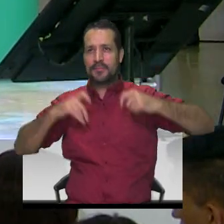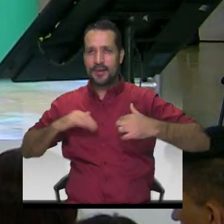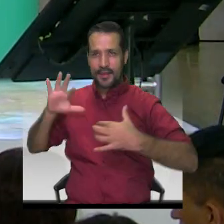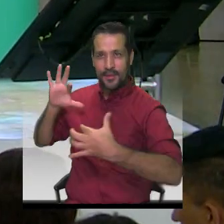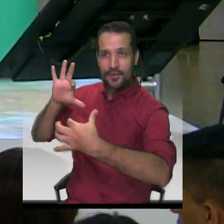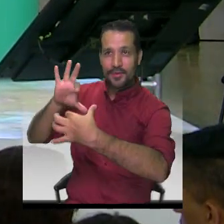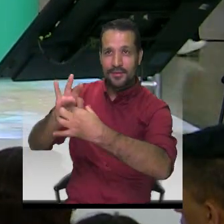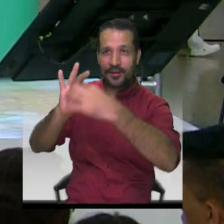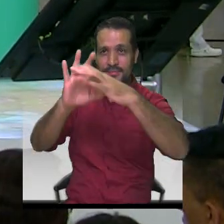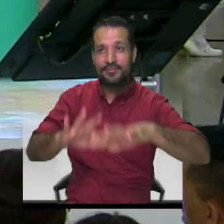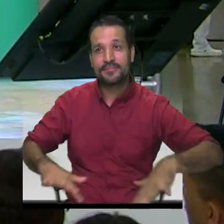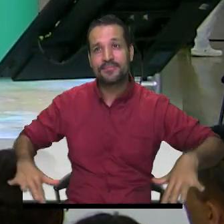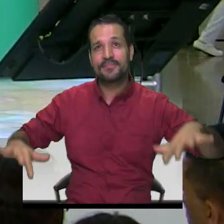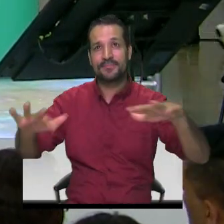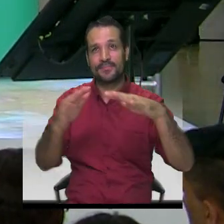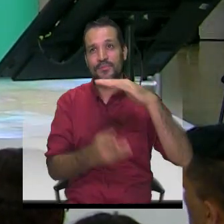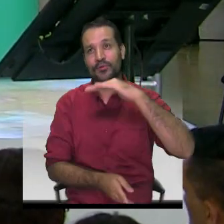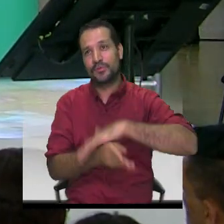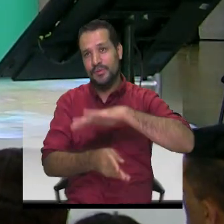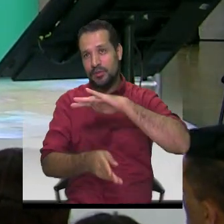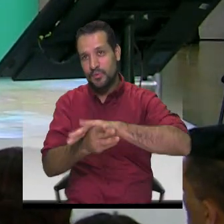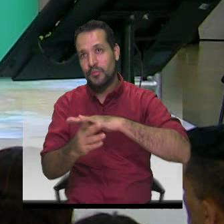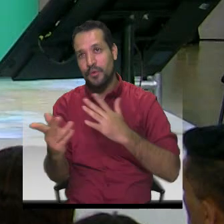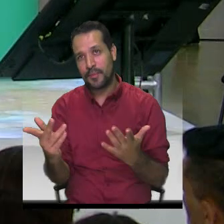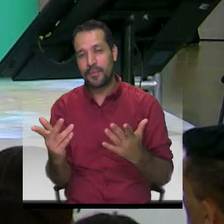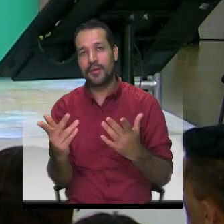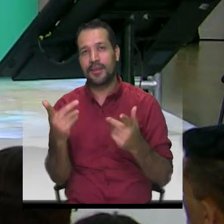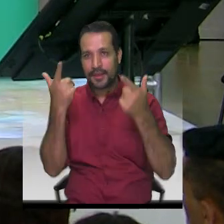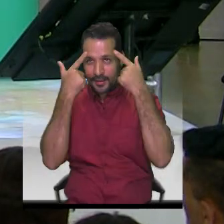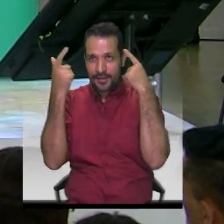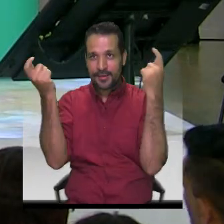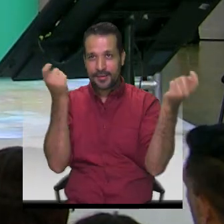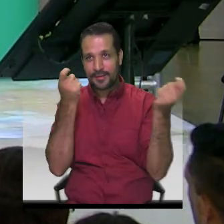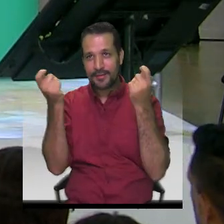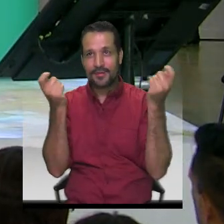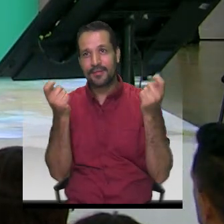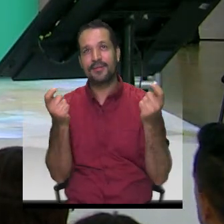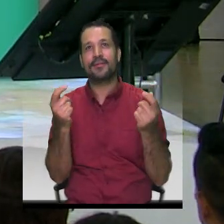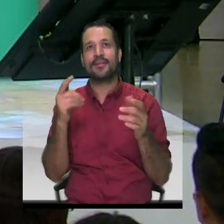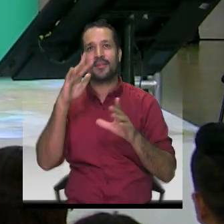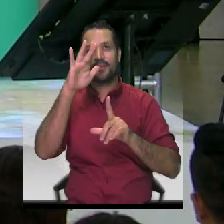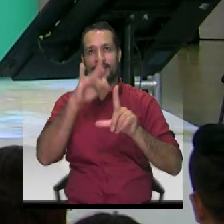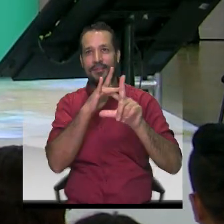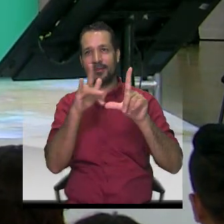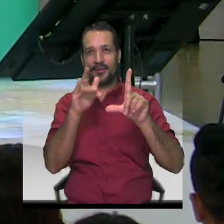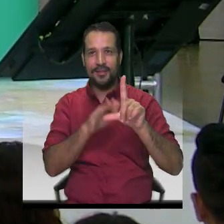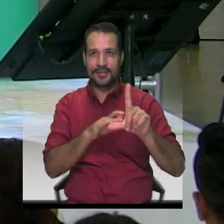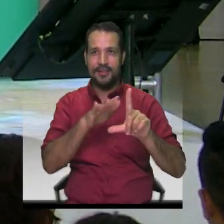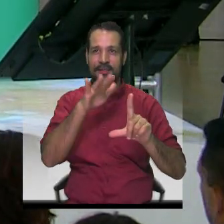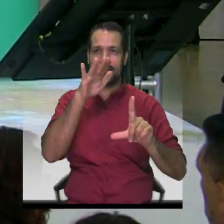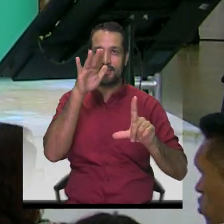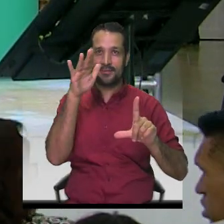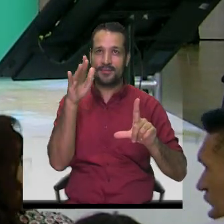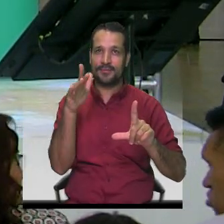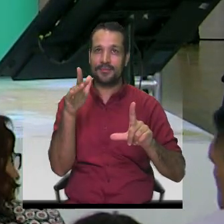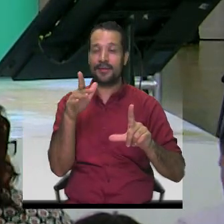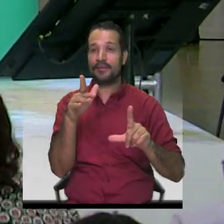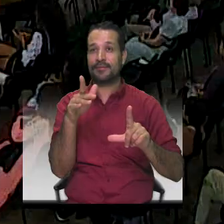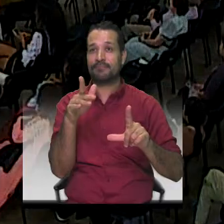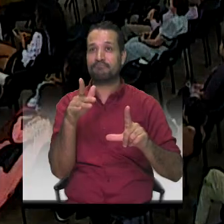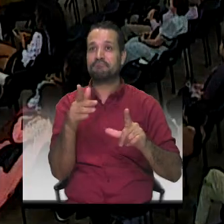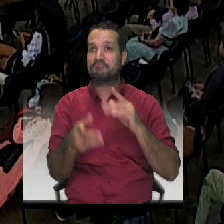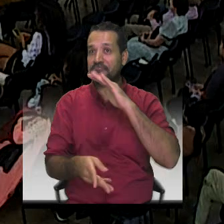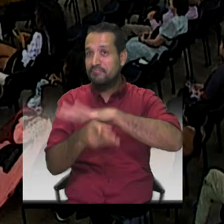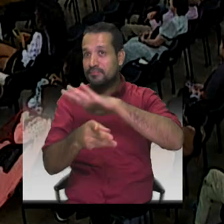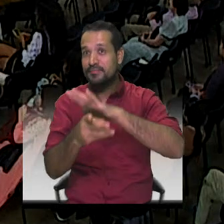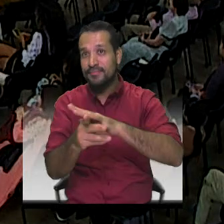contados minutos regresamos con nuestra conferencia Estrategia de Retail Digital, para que no se la pierdan. Recuerden que en las